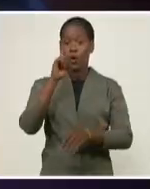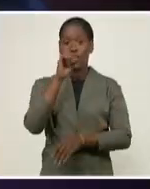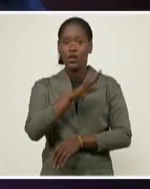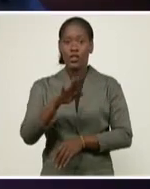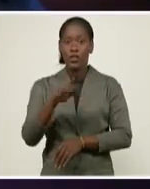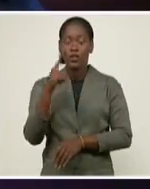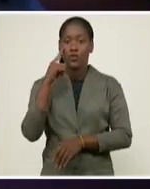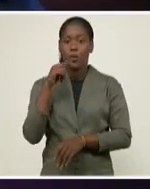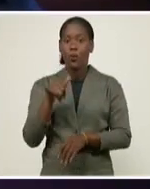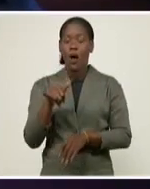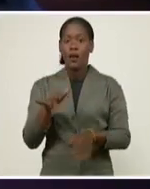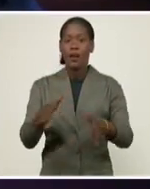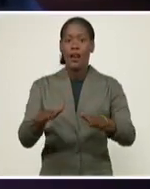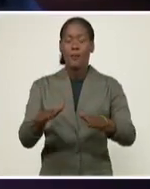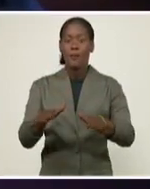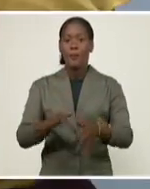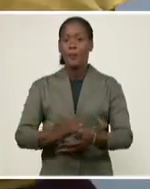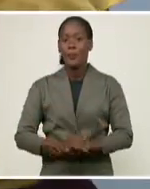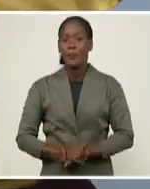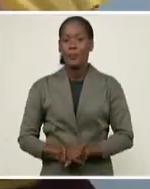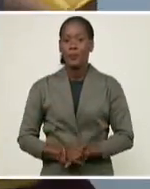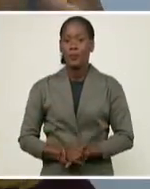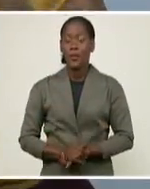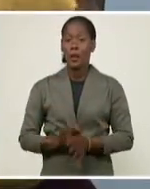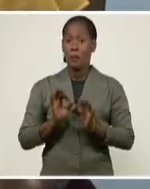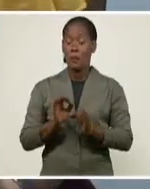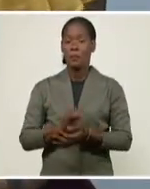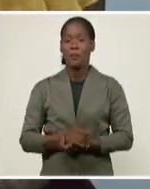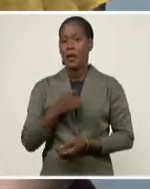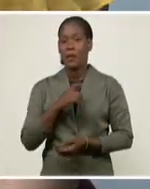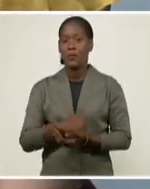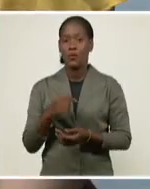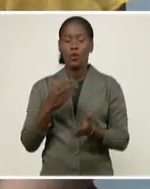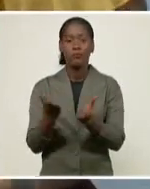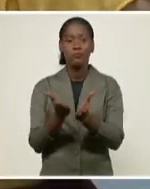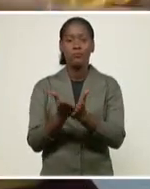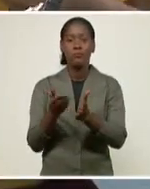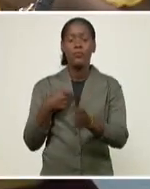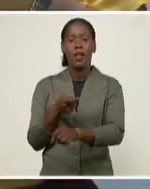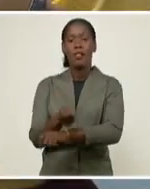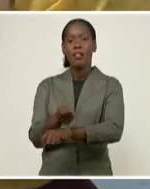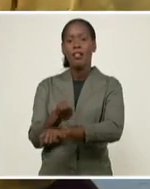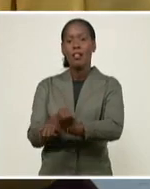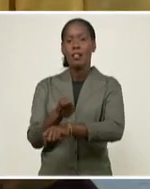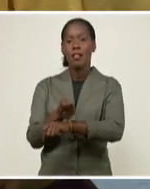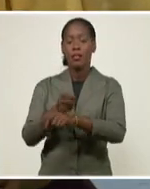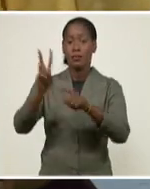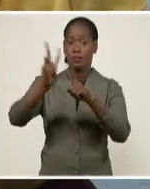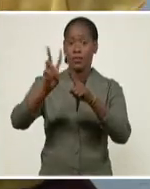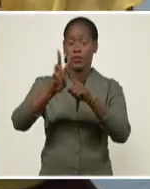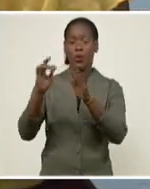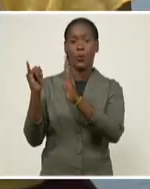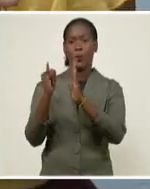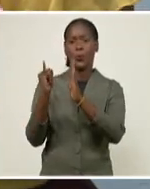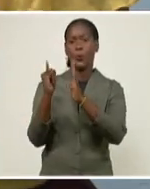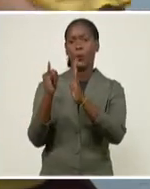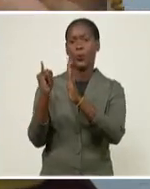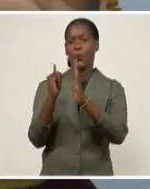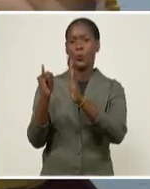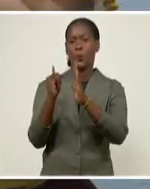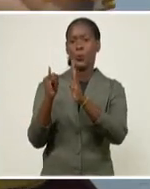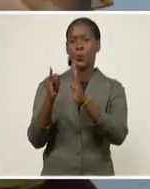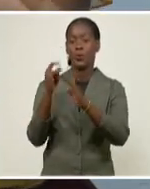cualquier cosa puede pasar. En medio de la clase, cuando ya logré empezar, ya con el pesar de que ya estaba